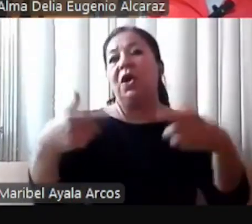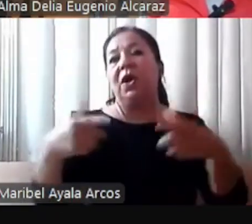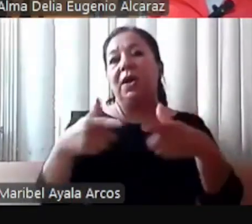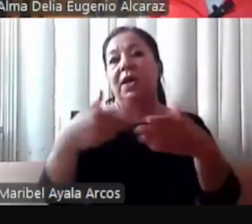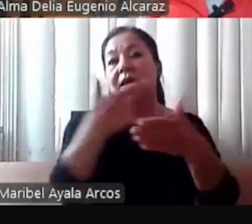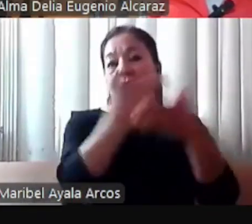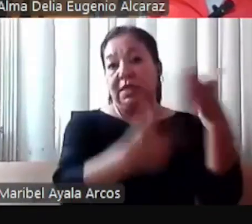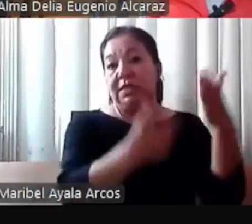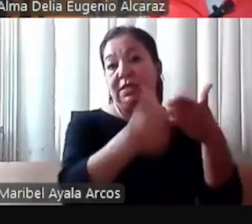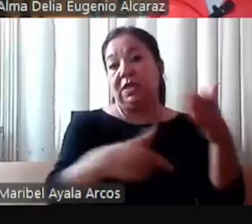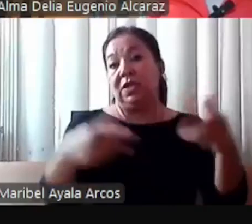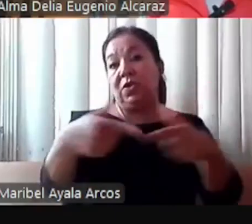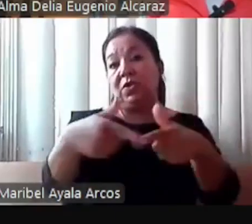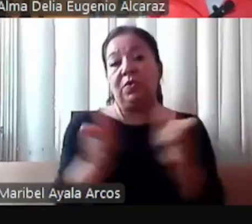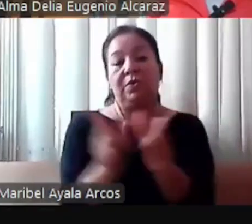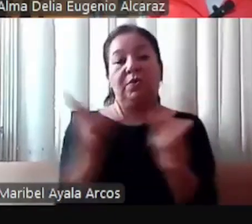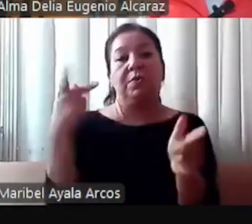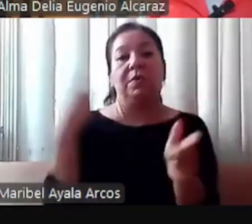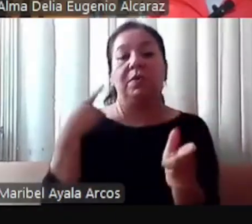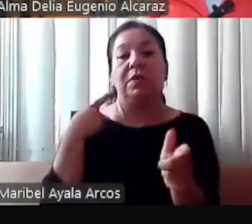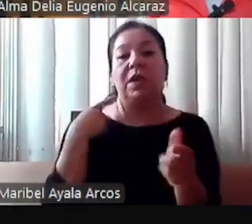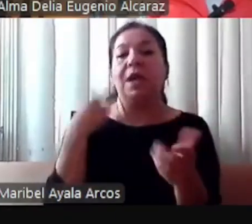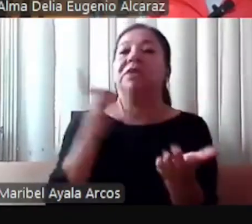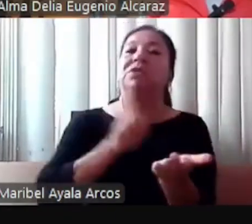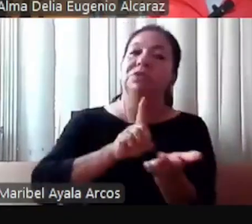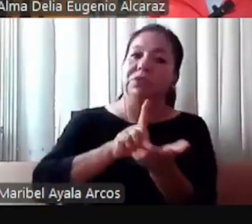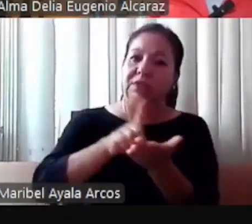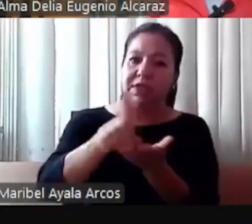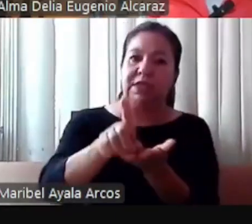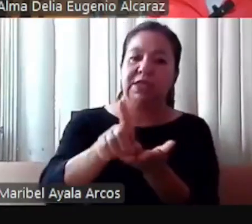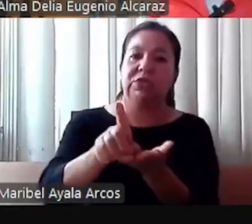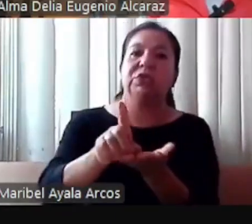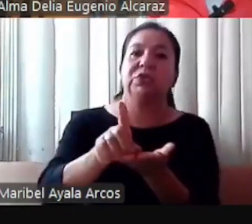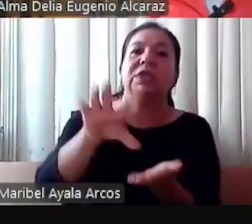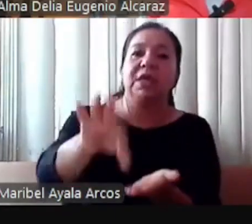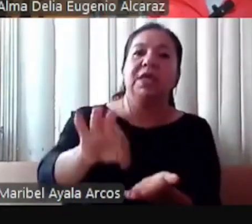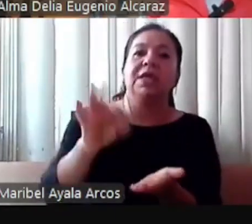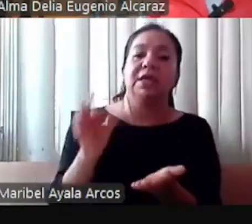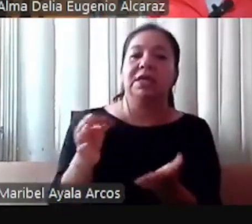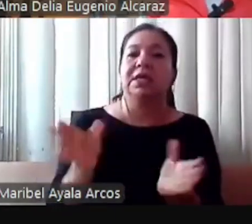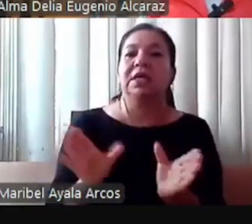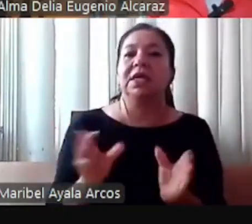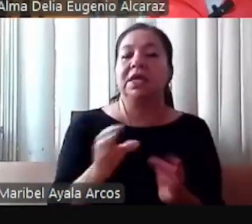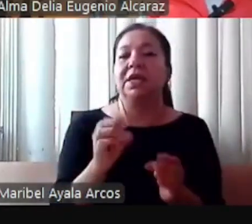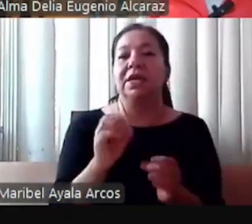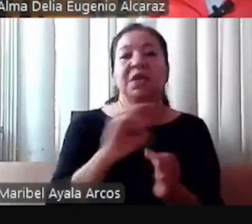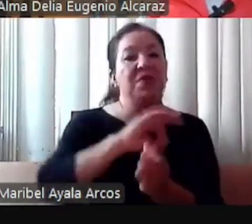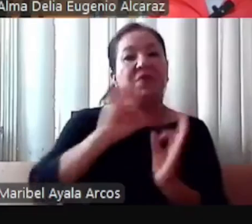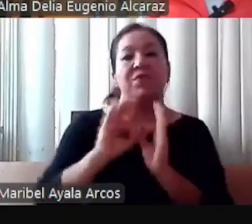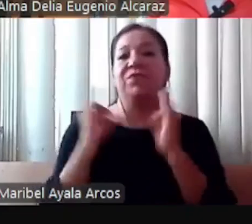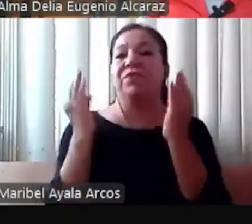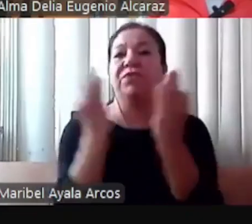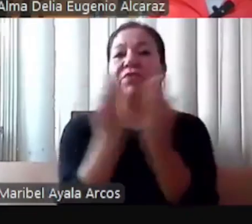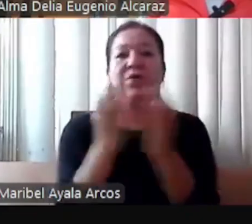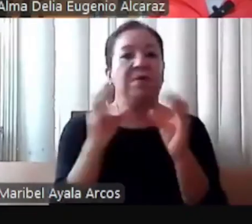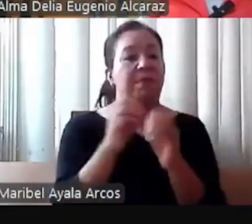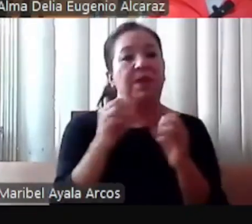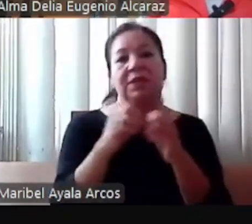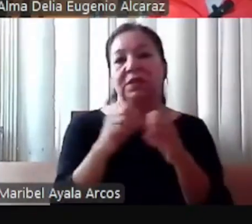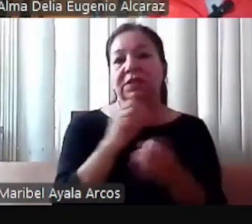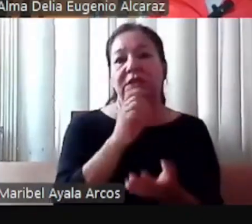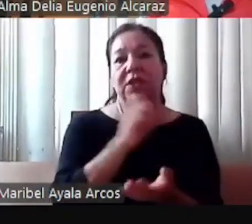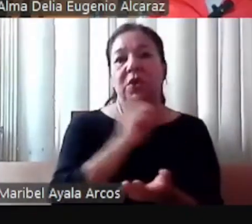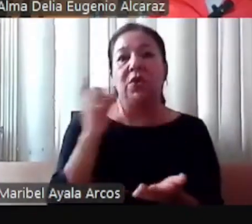entes partidistas, lo cual es conforme a su derecho de autodeterminación y autoorganización. Por tanto, los lineamientos de paridad presentan en